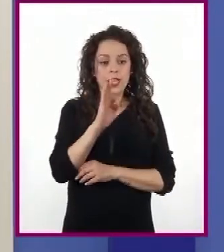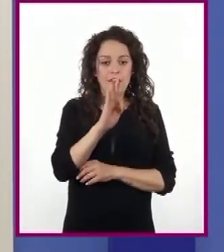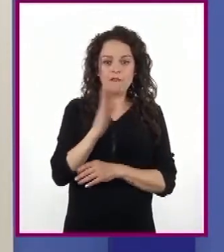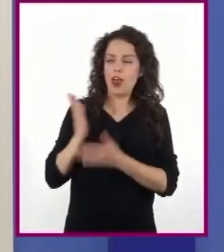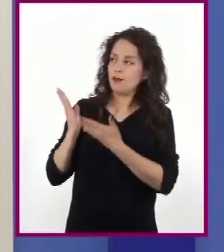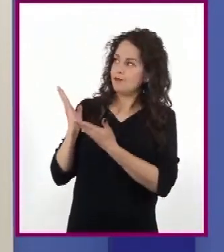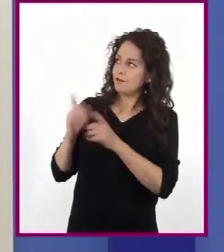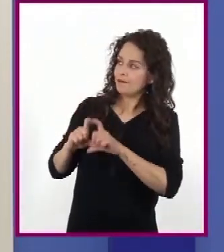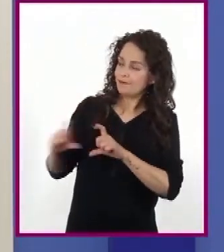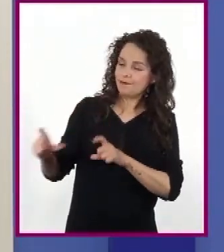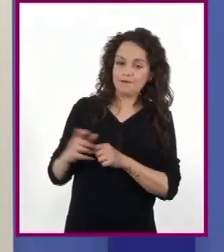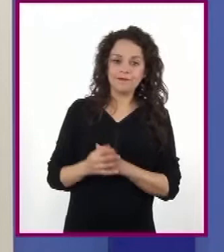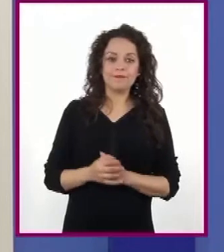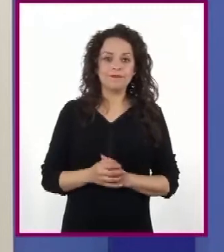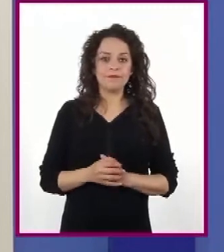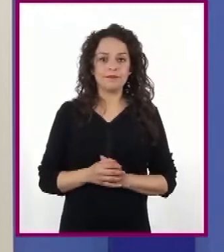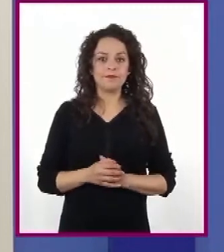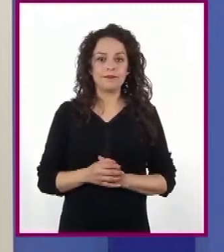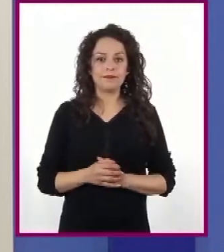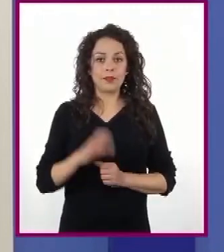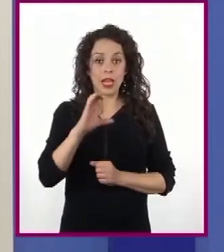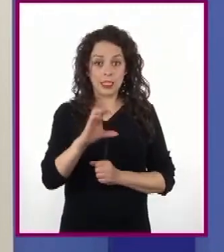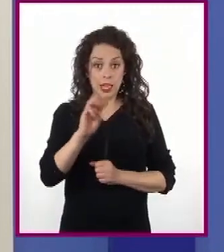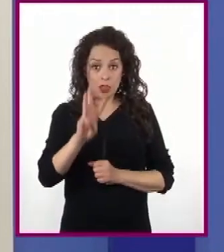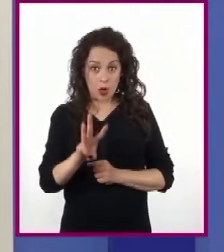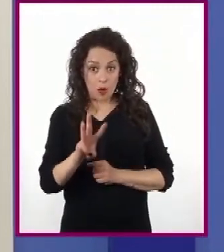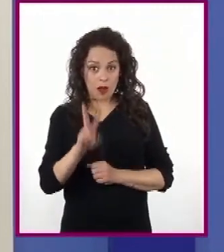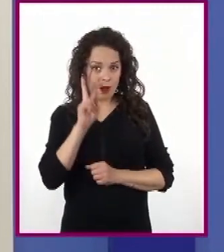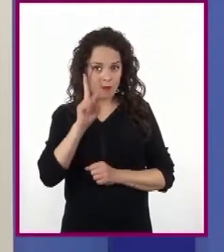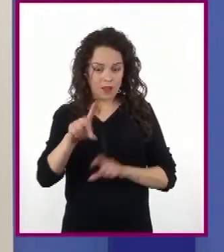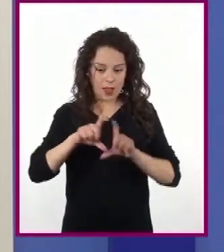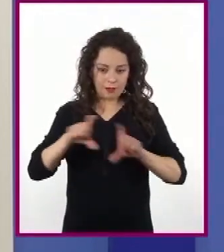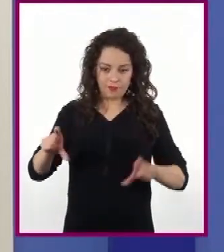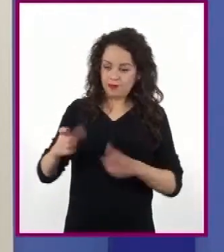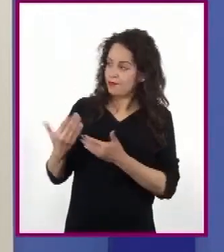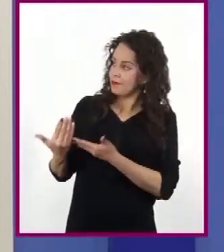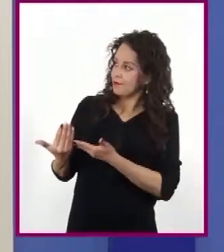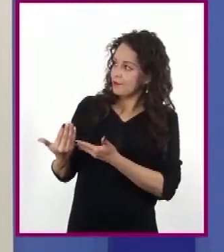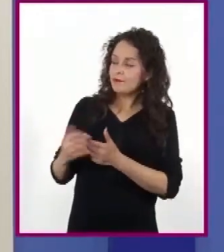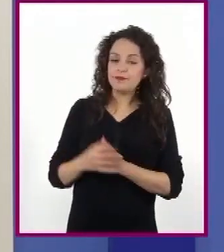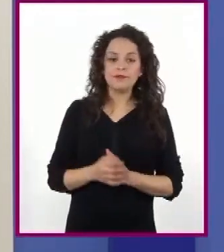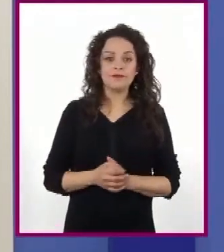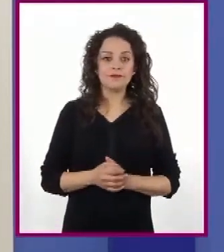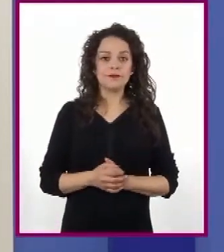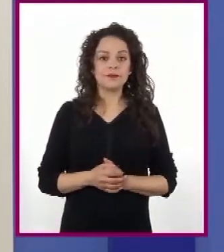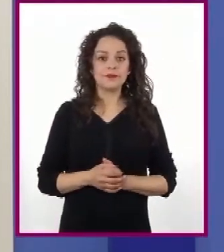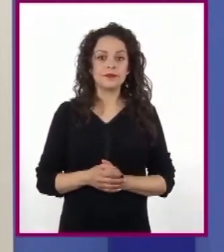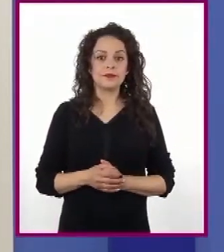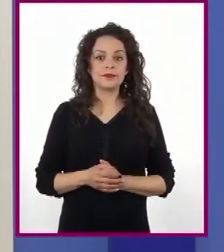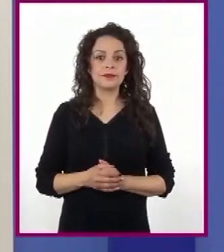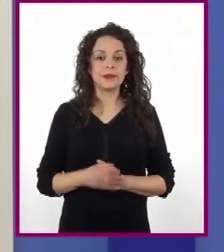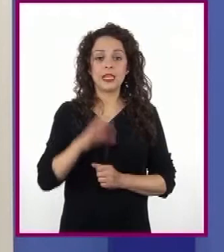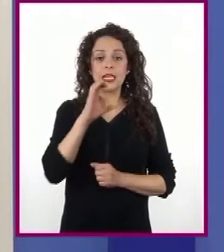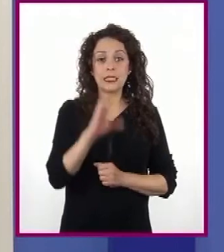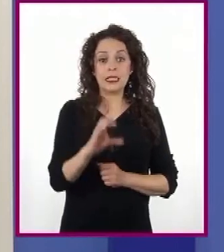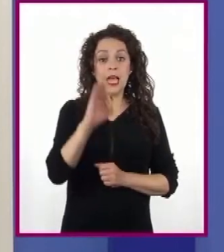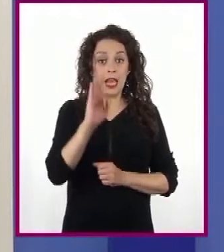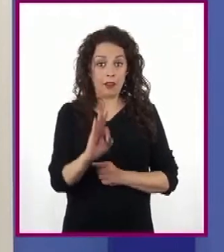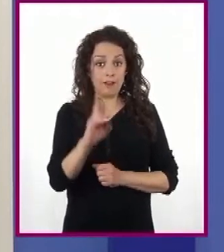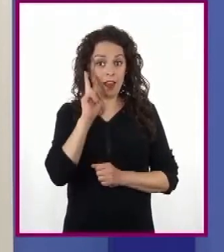con lluvias todo el año. CW, clima templado con lluvias en verano.